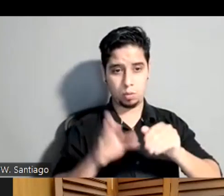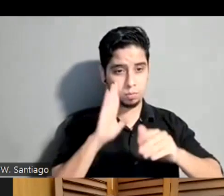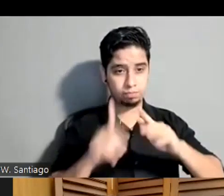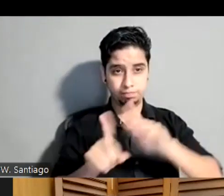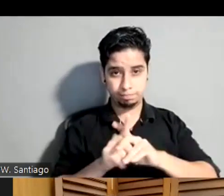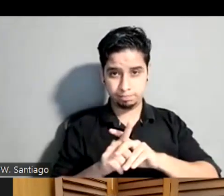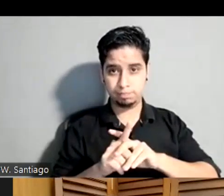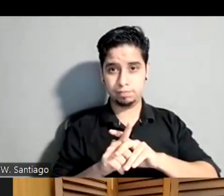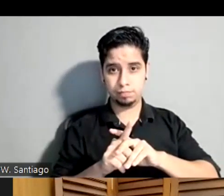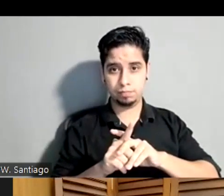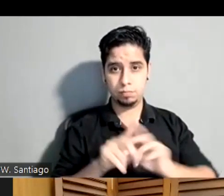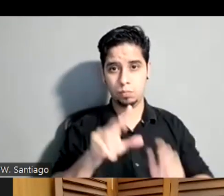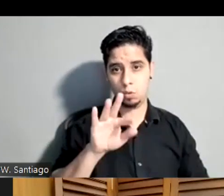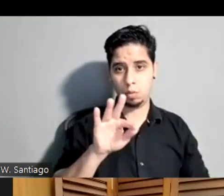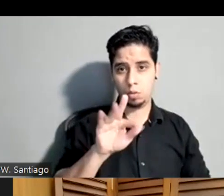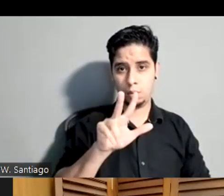números